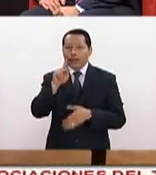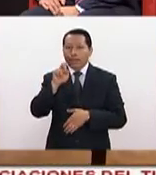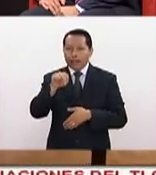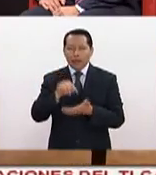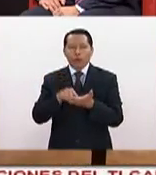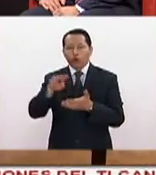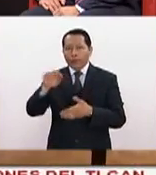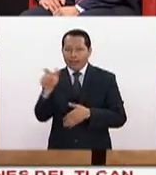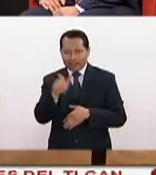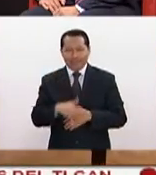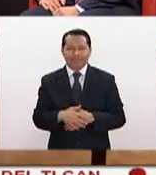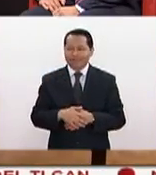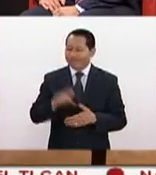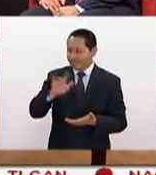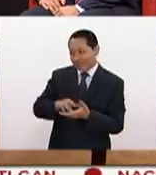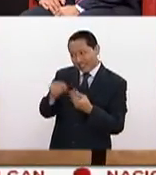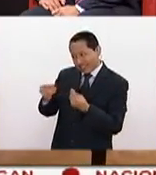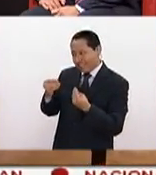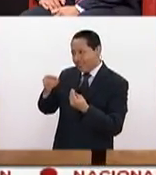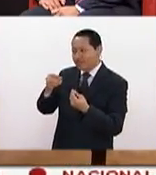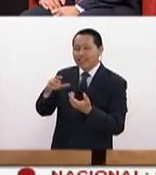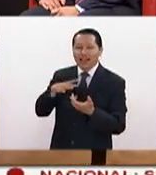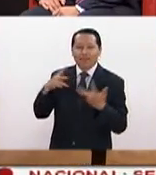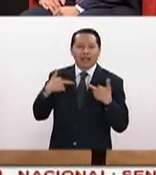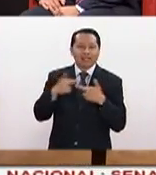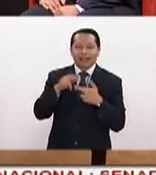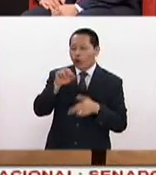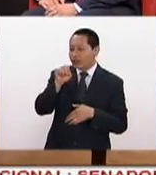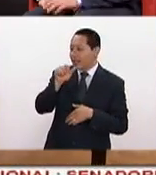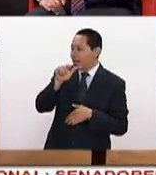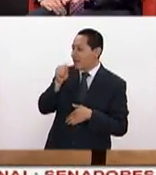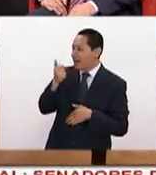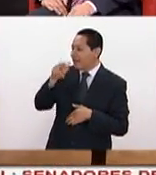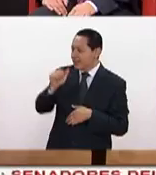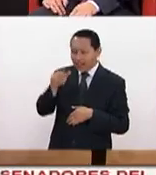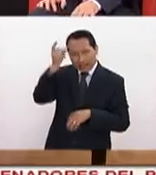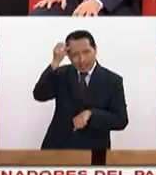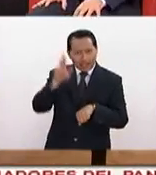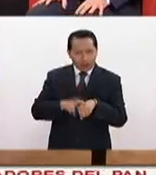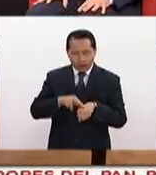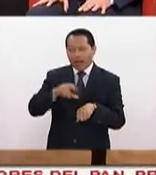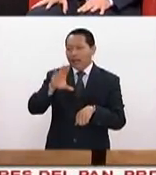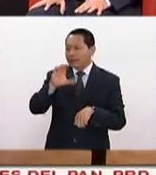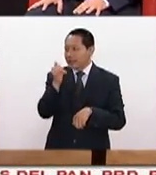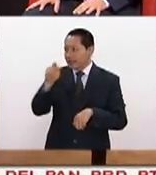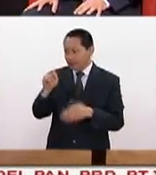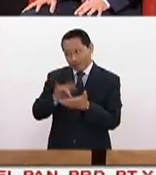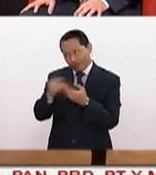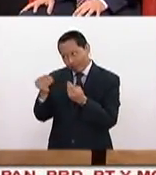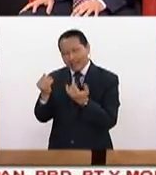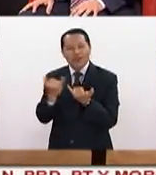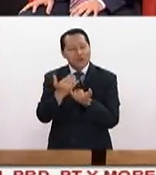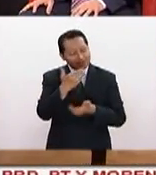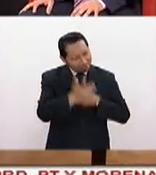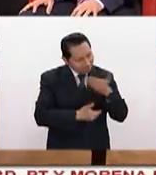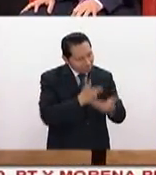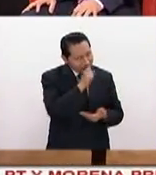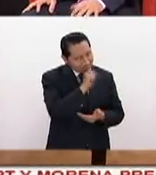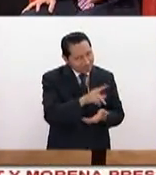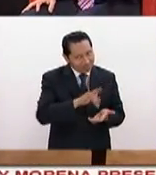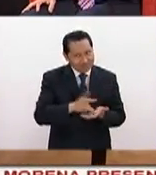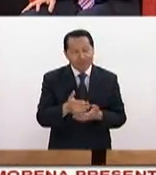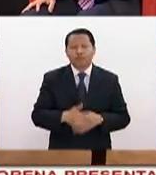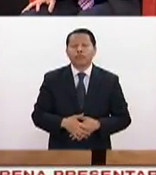www.cecit14.ipn.mx. Perfecto, muchísimas gracias, maestra Rosalba García Carrillo, directora de este centro de estudios. Muchísimas gracias. Para servirles.